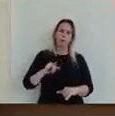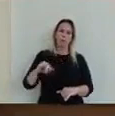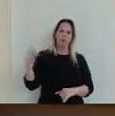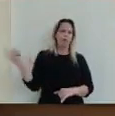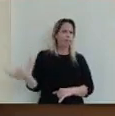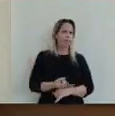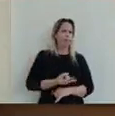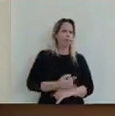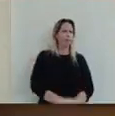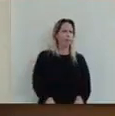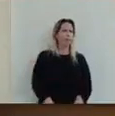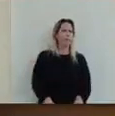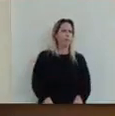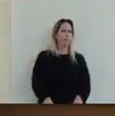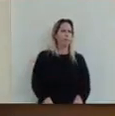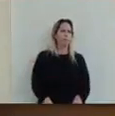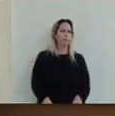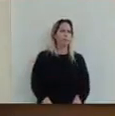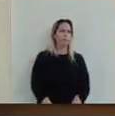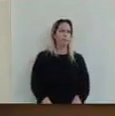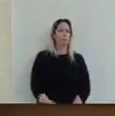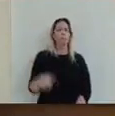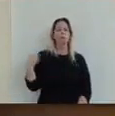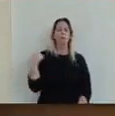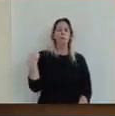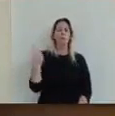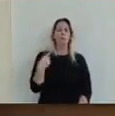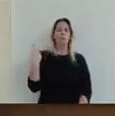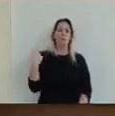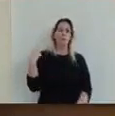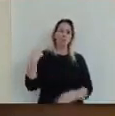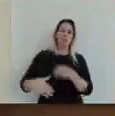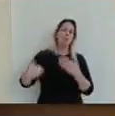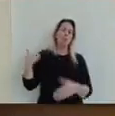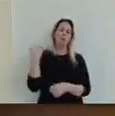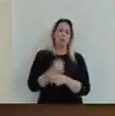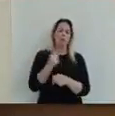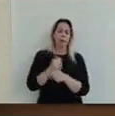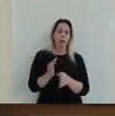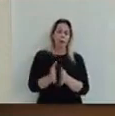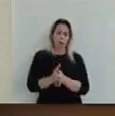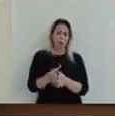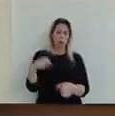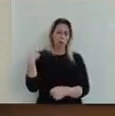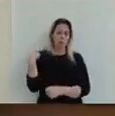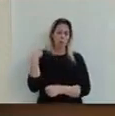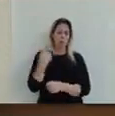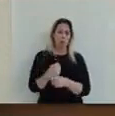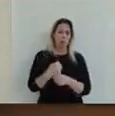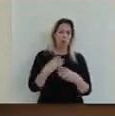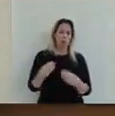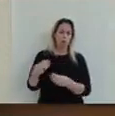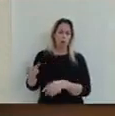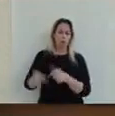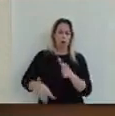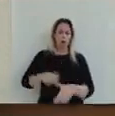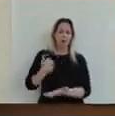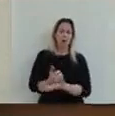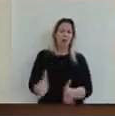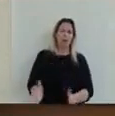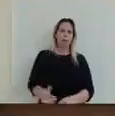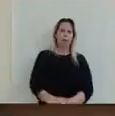queremos seguir colaborando, porque esto recién comienza, y vamos a seguir trabajando junto con el municipio, junto con todas las